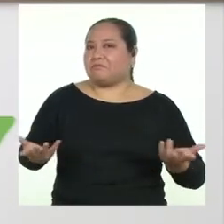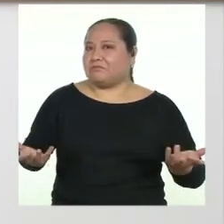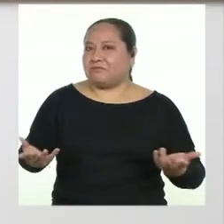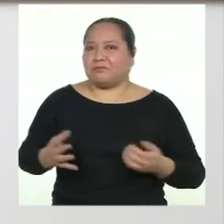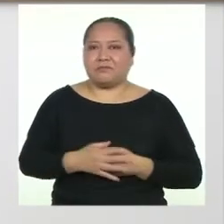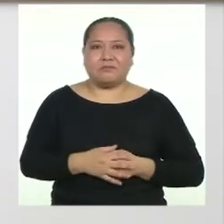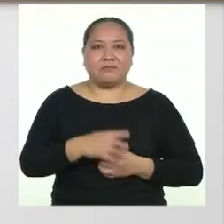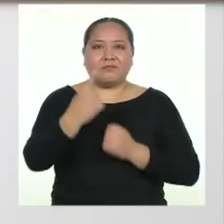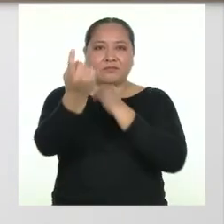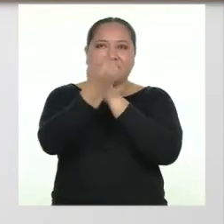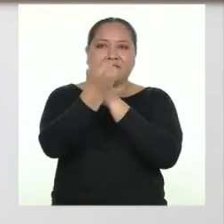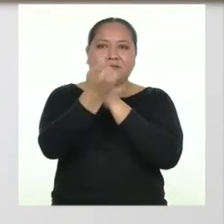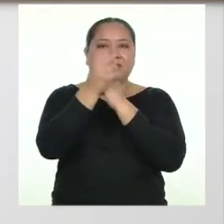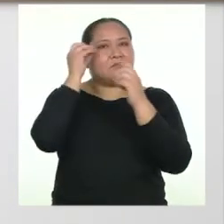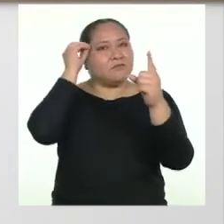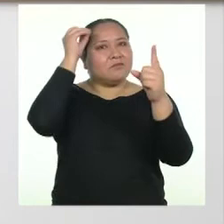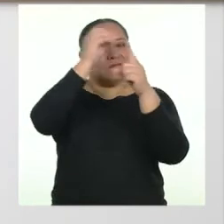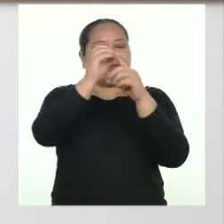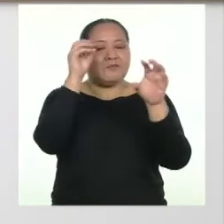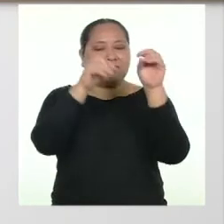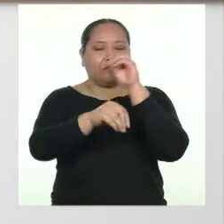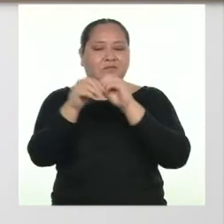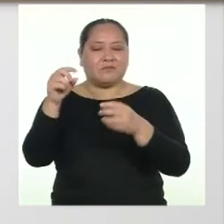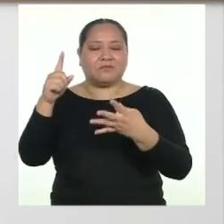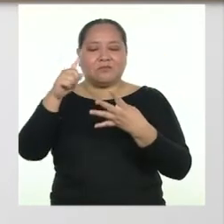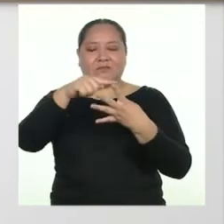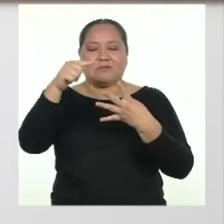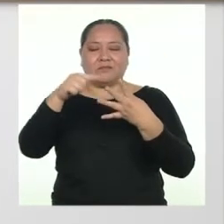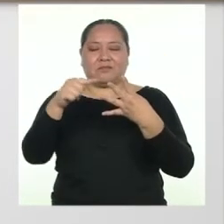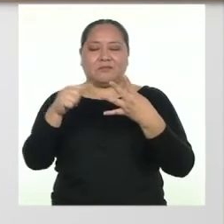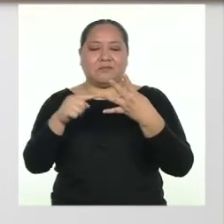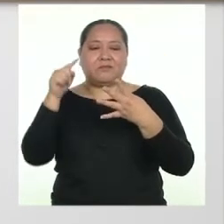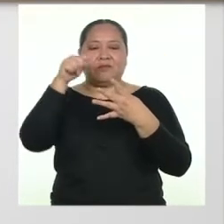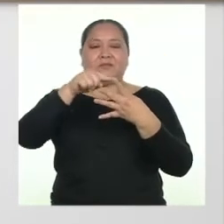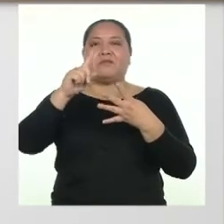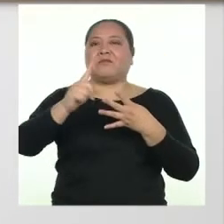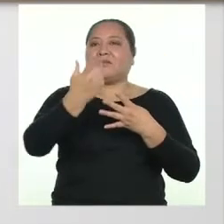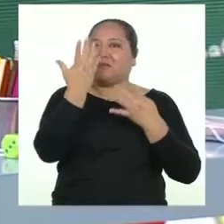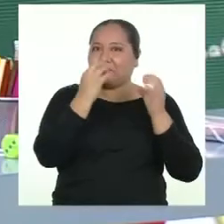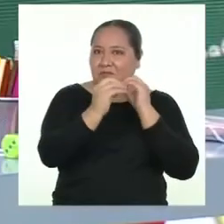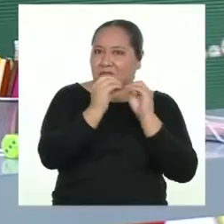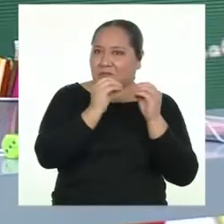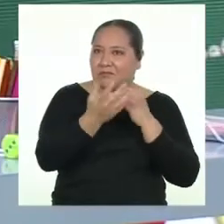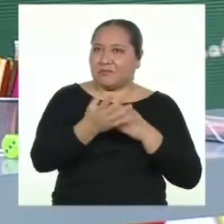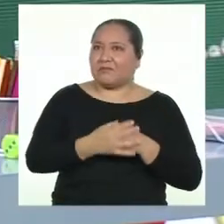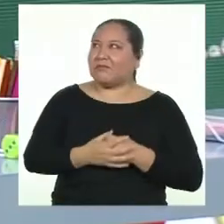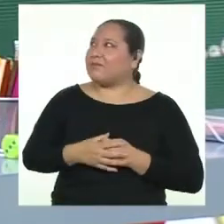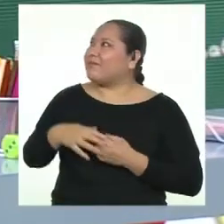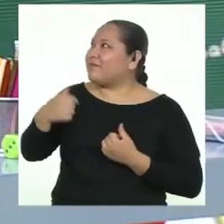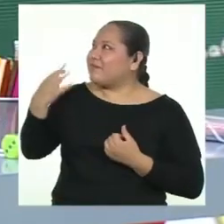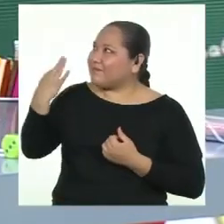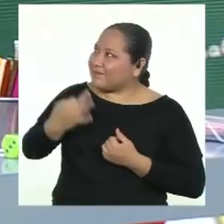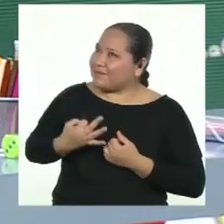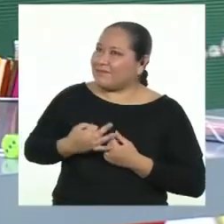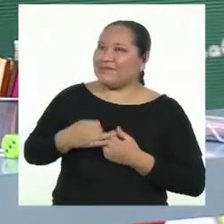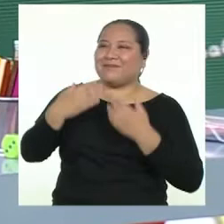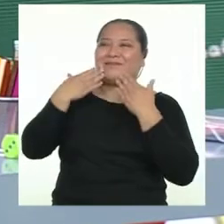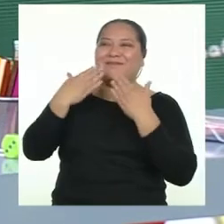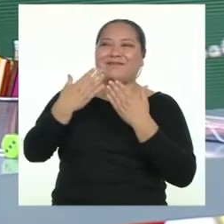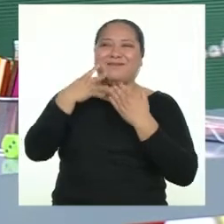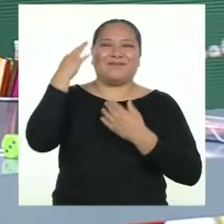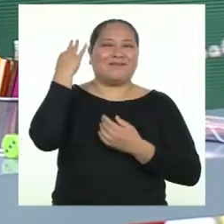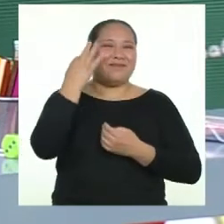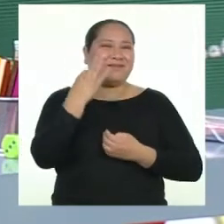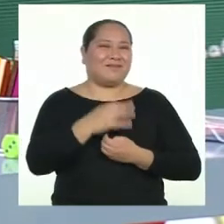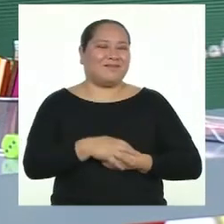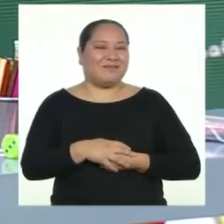Entonces, enséñame el reto y apliquemos el primer paso para empezar a resolverlo. ¿En serio? Gracias,